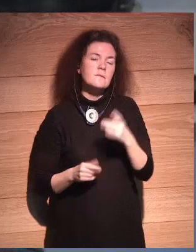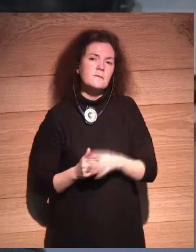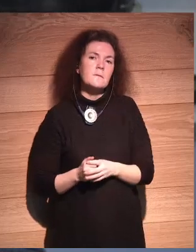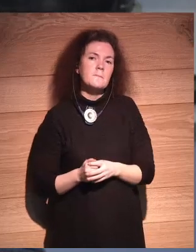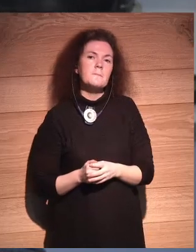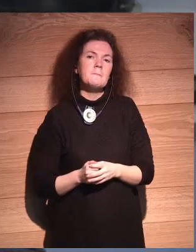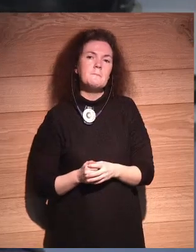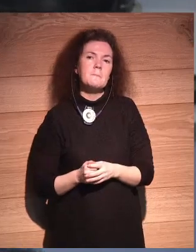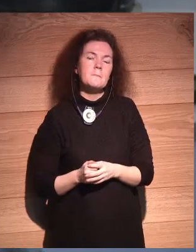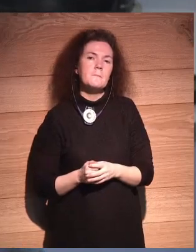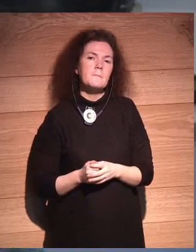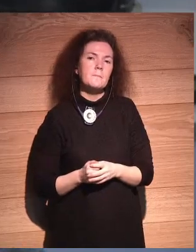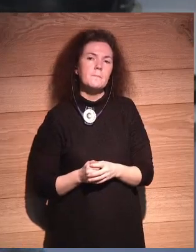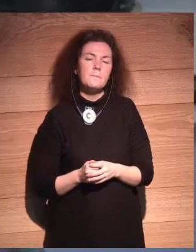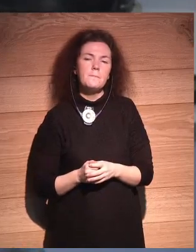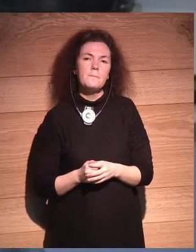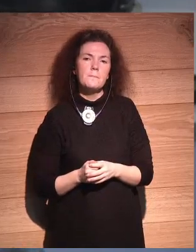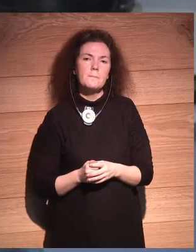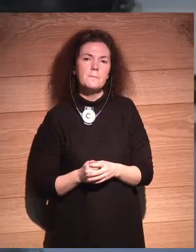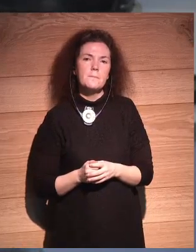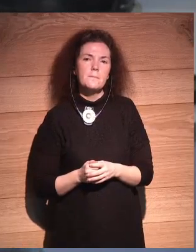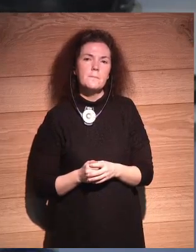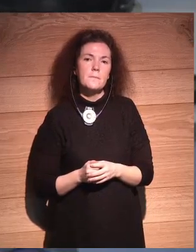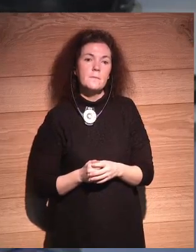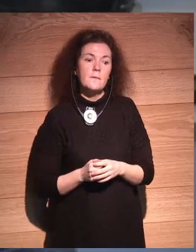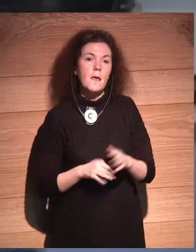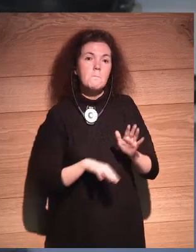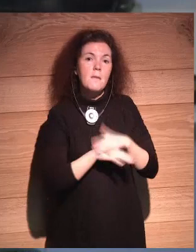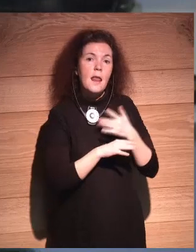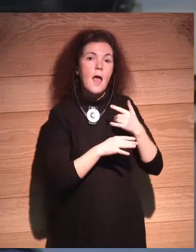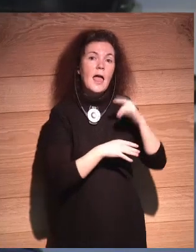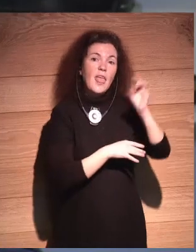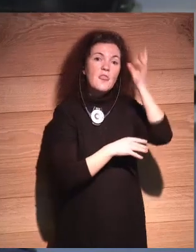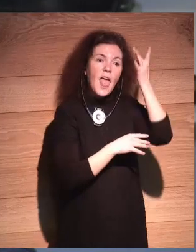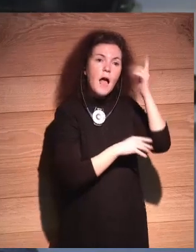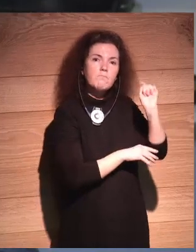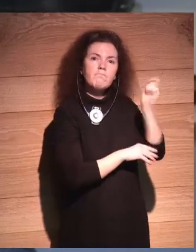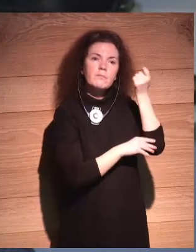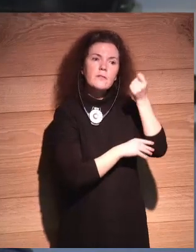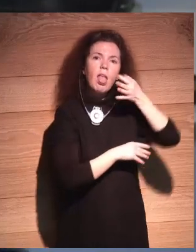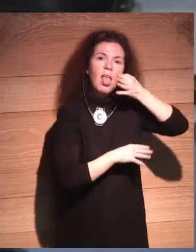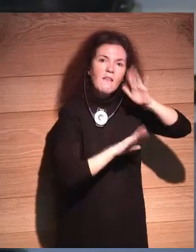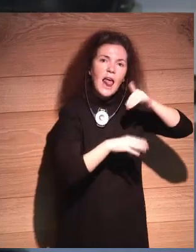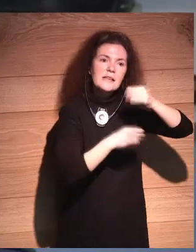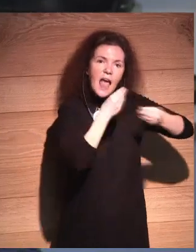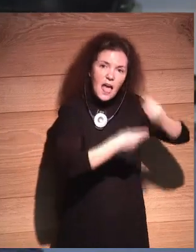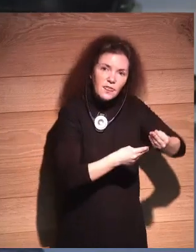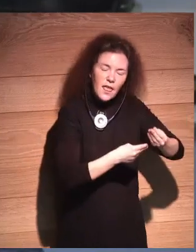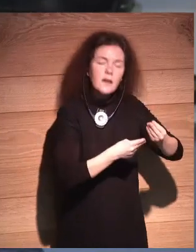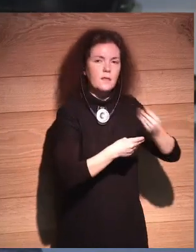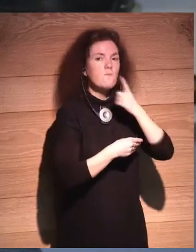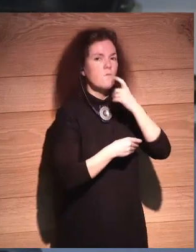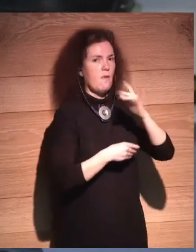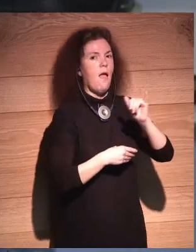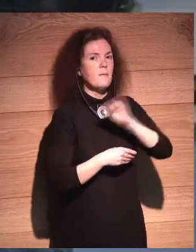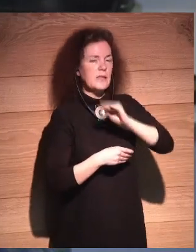que hacer frente para poder hacer realidad esa idea que tenía desde el principio,